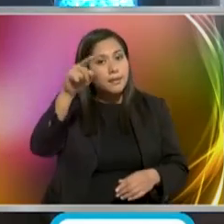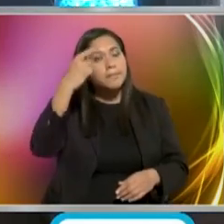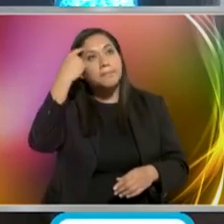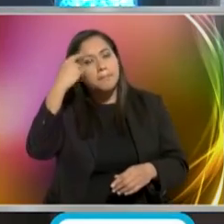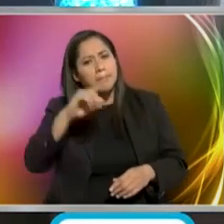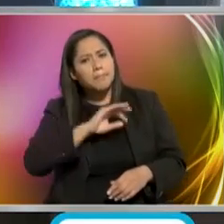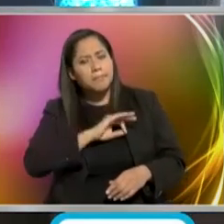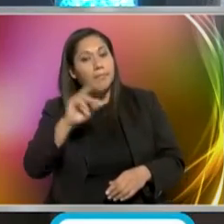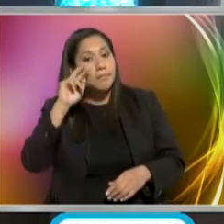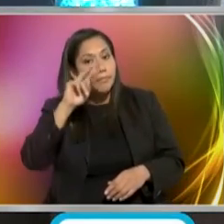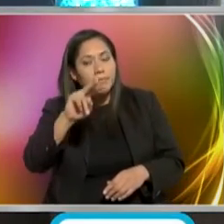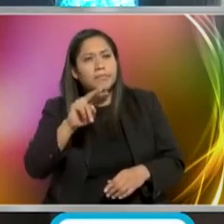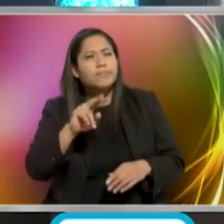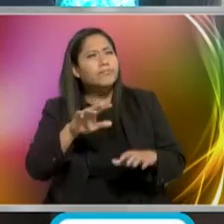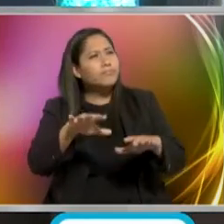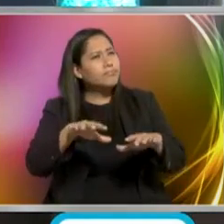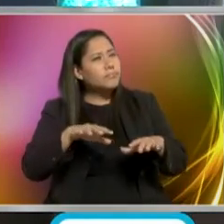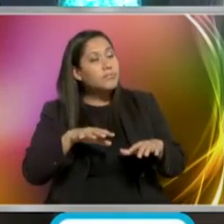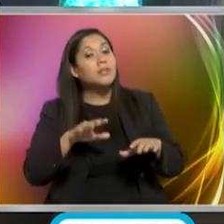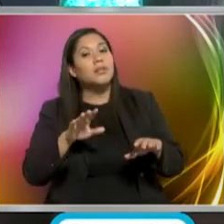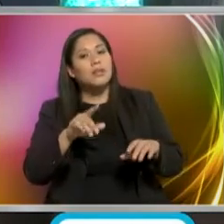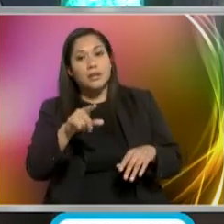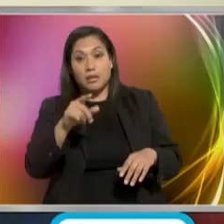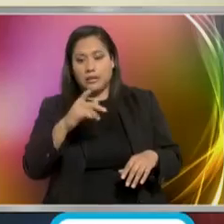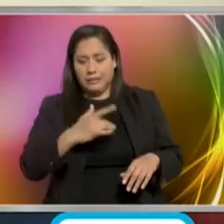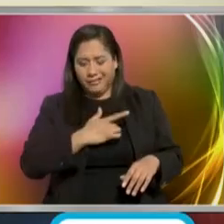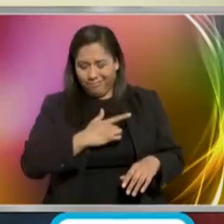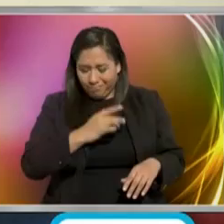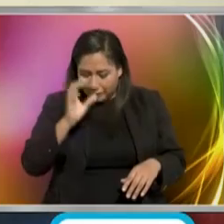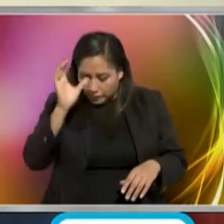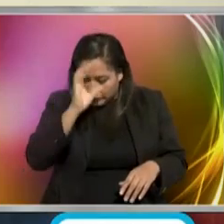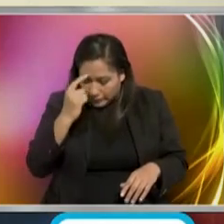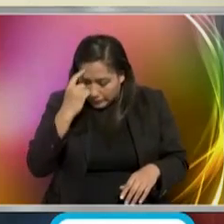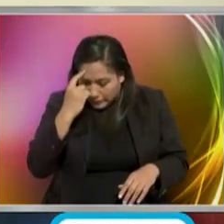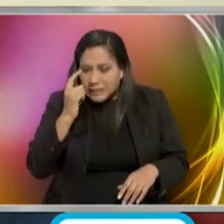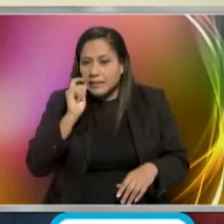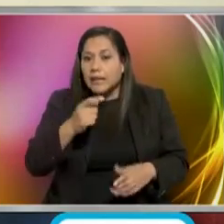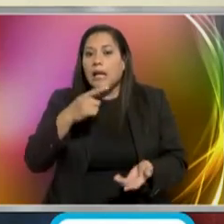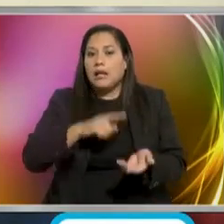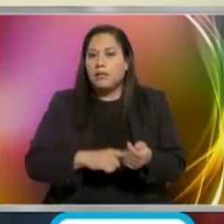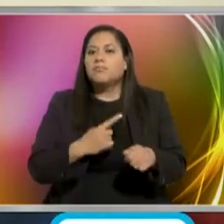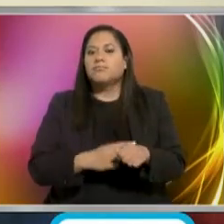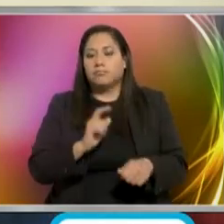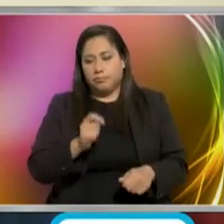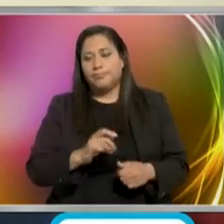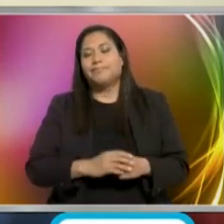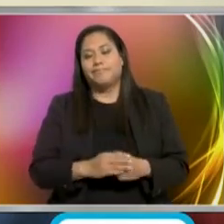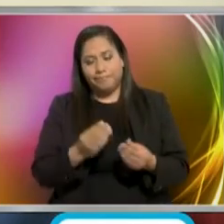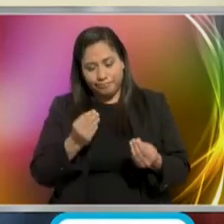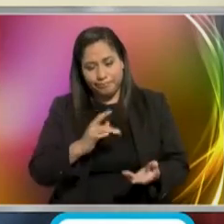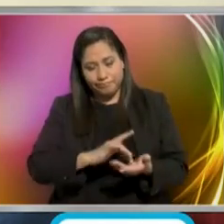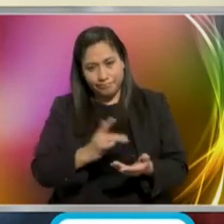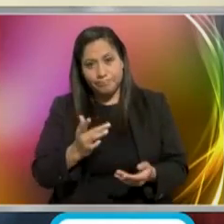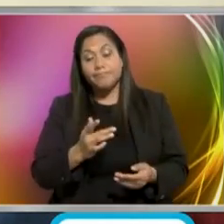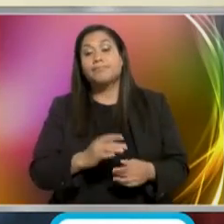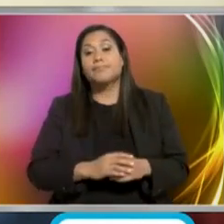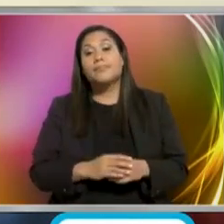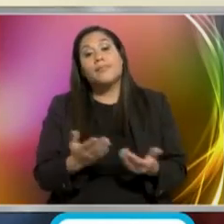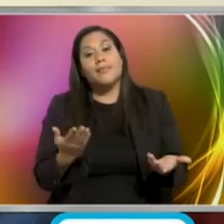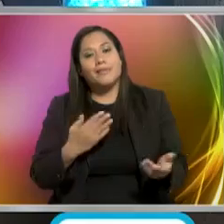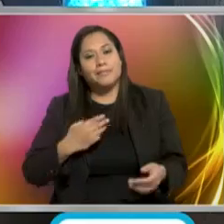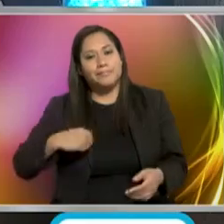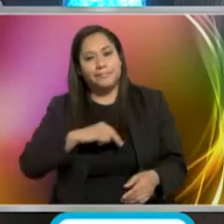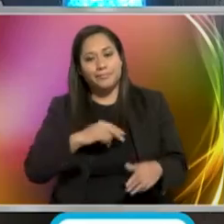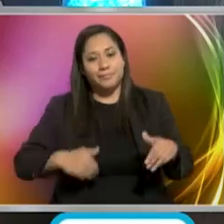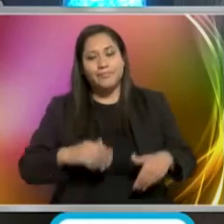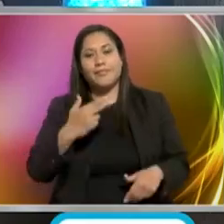que vean de primera mano y tomen conciencia de lo que se trata esta enfermedad, ¿no? Muy bien, pues muchísimas gracias. Muchísimas gracias. Y bueno, estamos